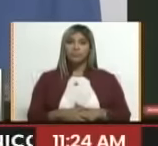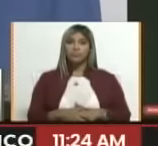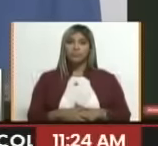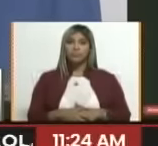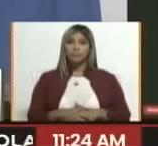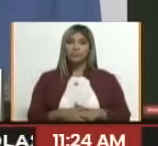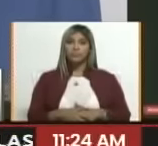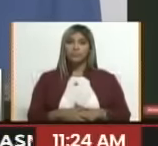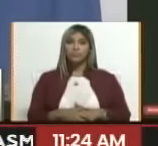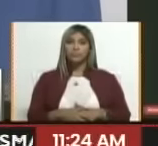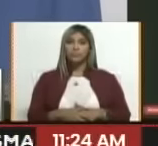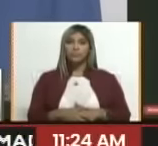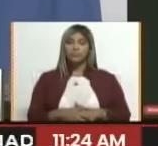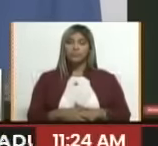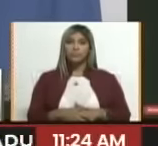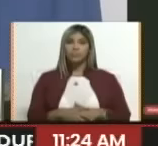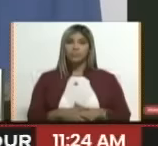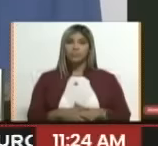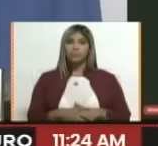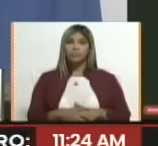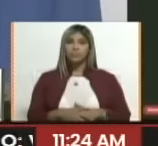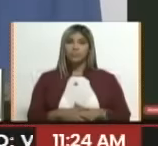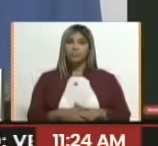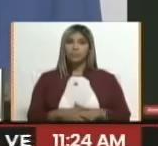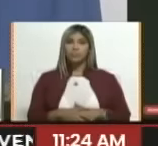en este momento